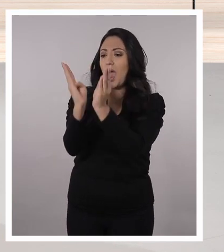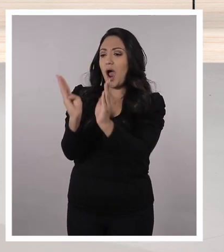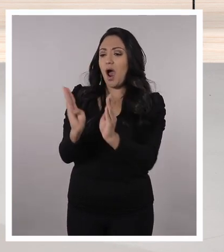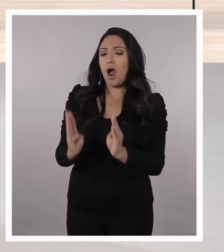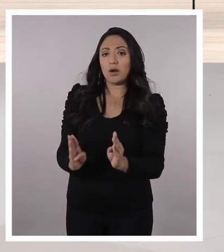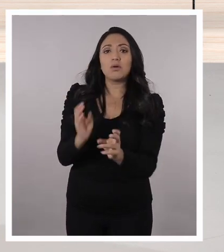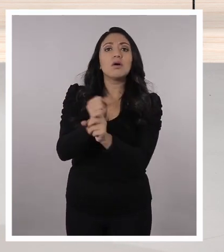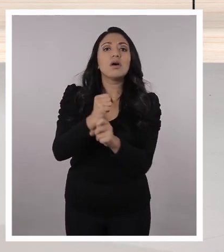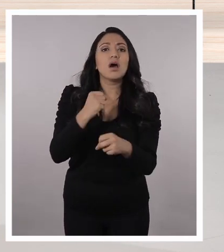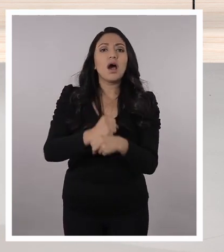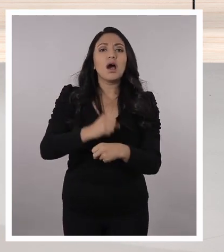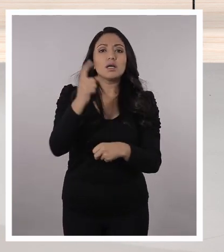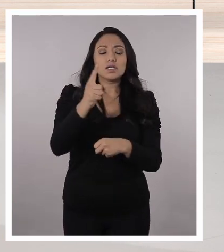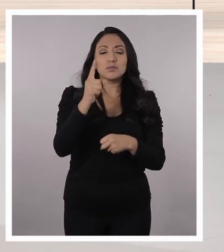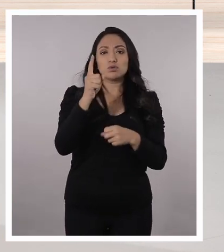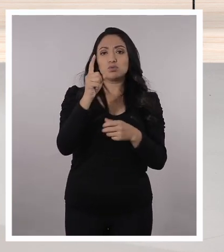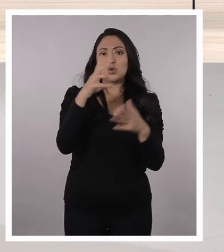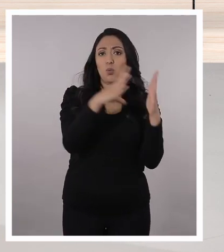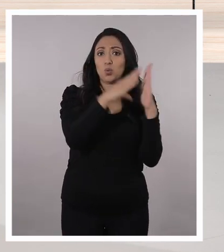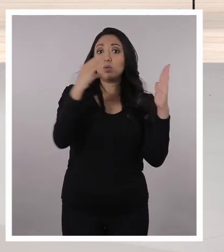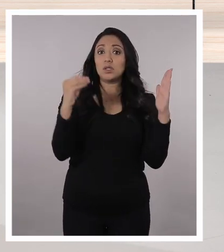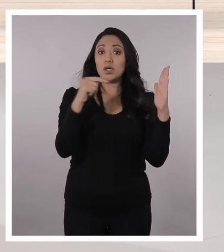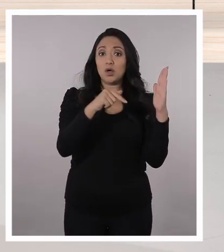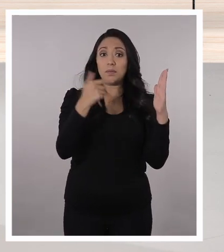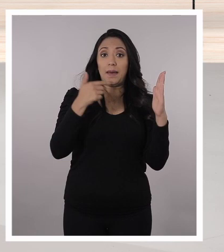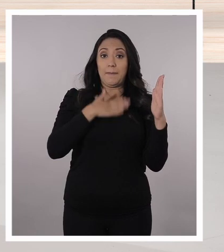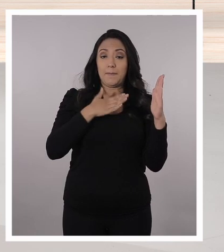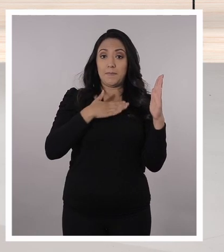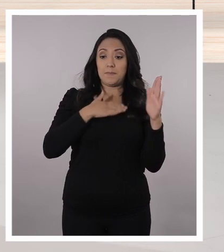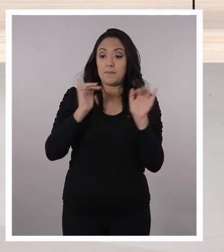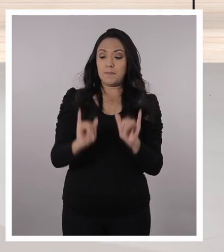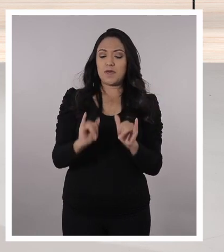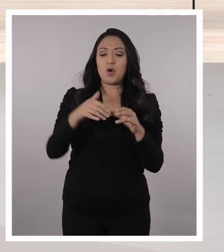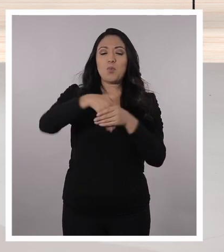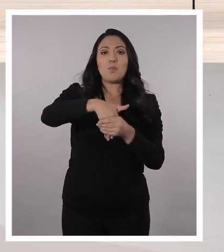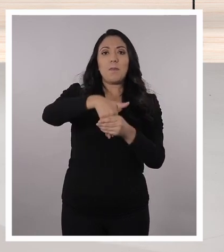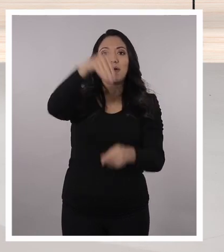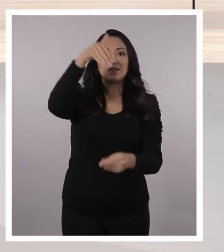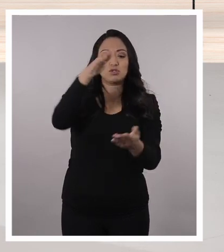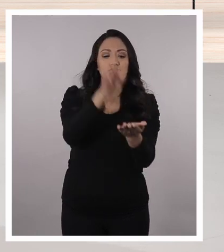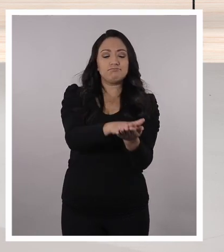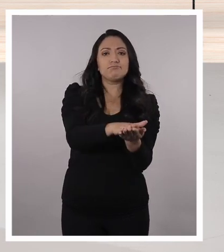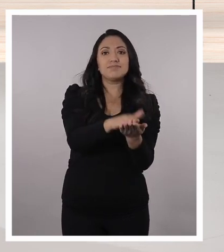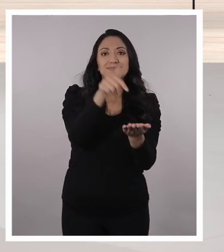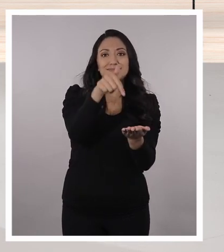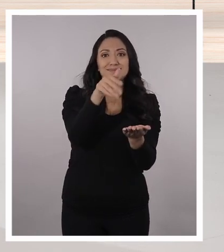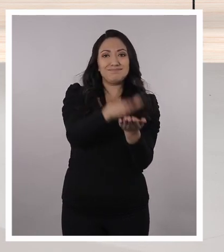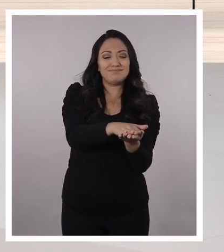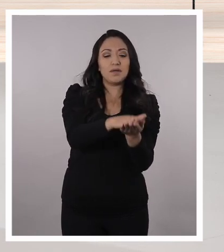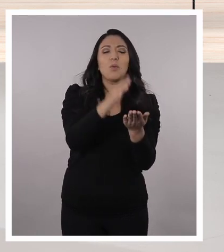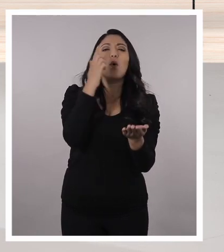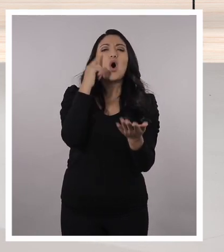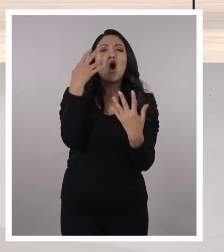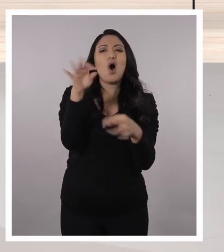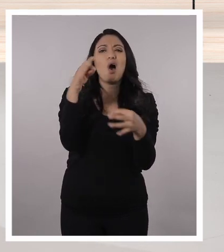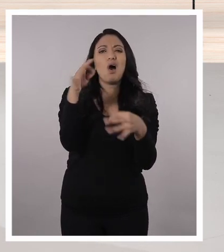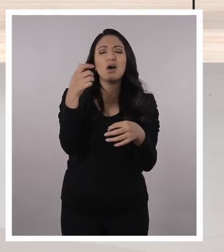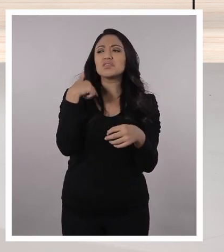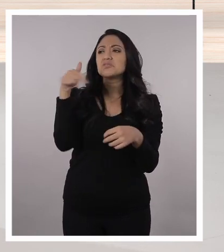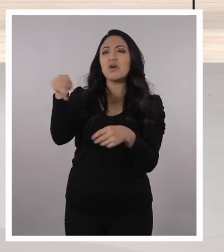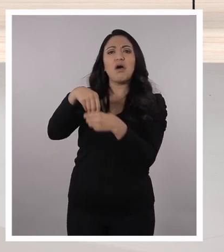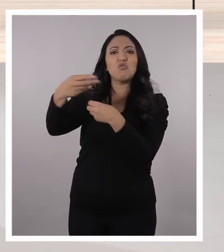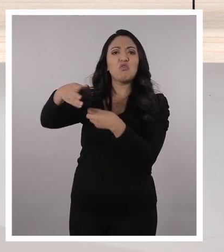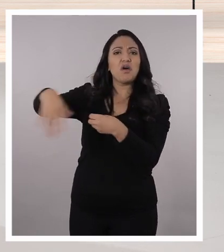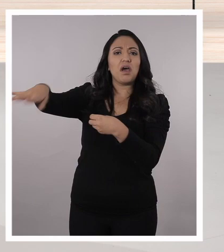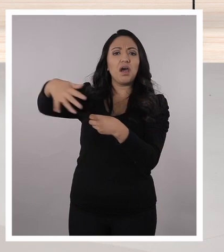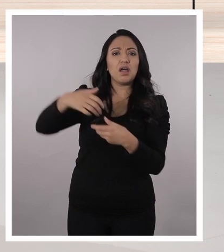arcilla. Y lo que hicimos fue montar unos patrones para que me quede como impreso en la arcilla unas hojas que yo